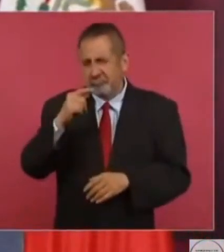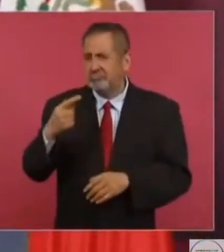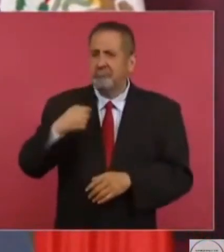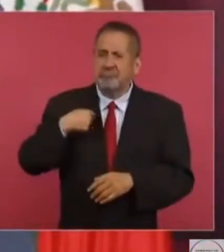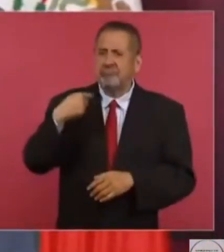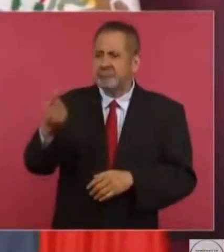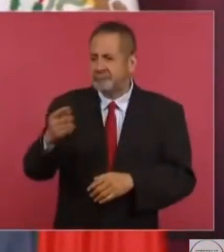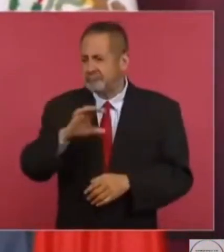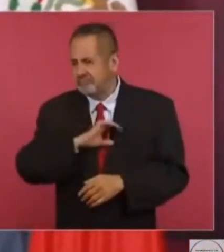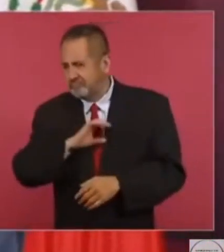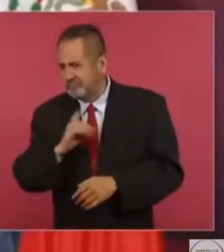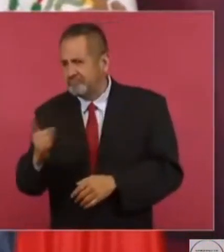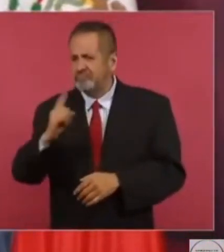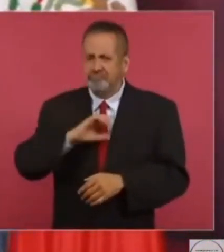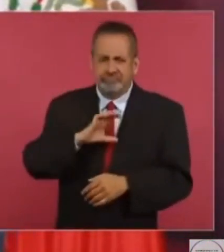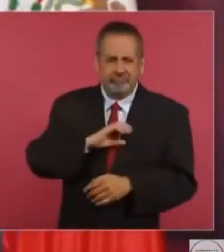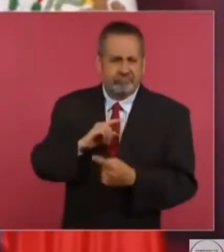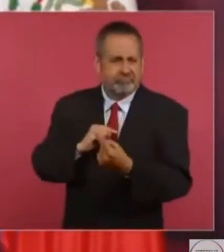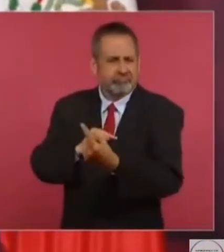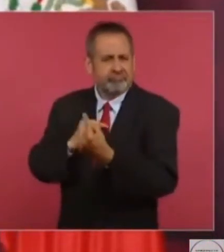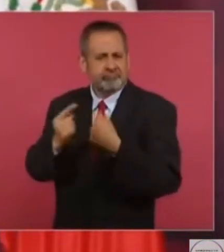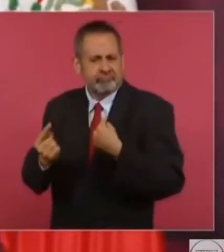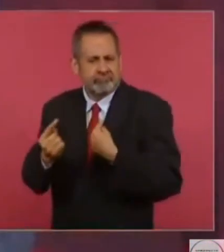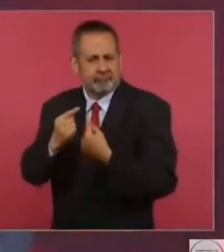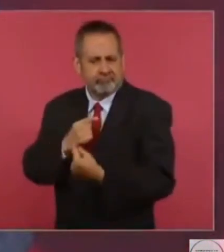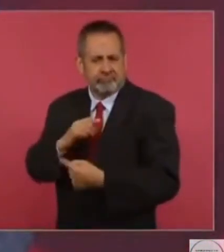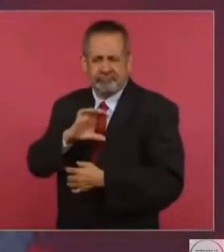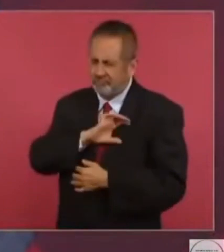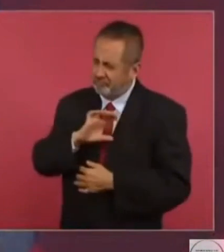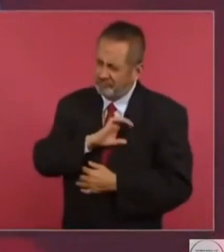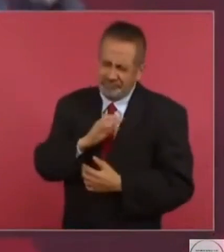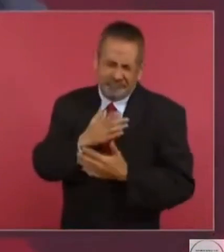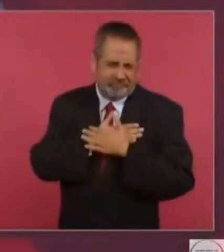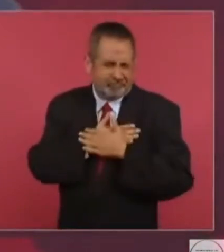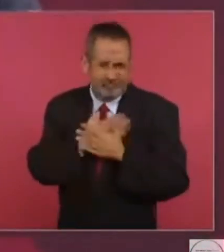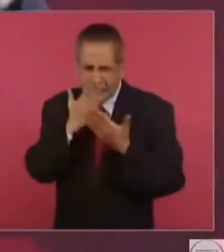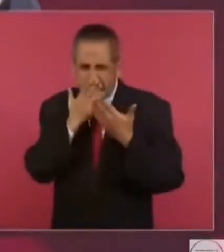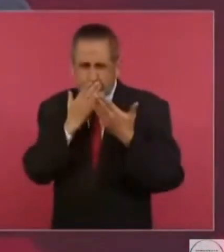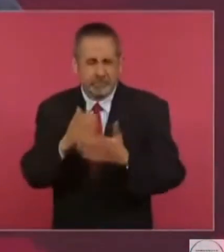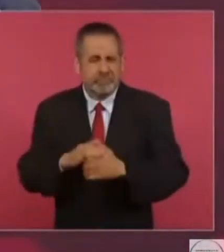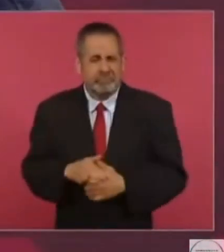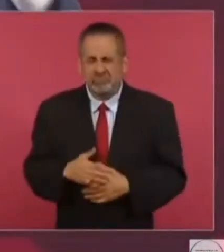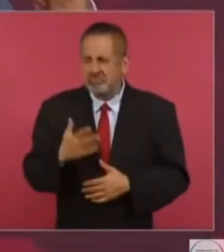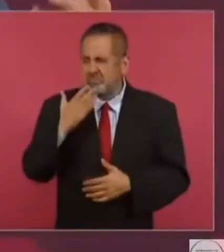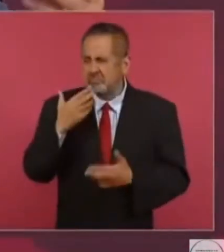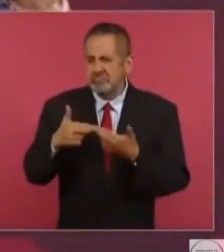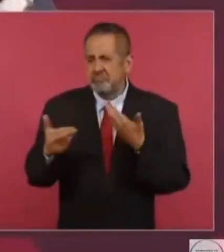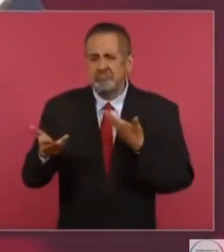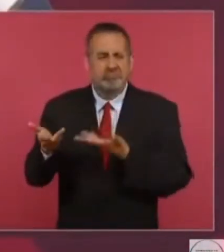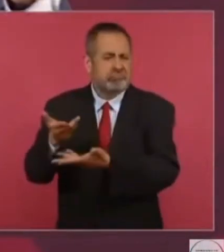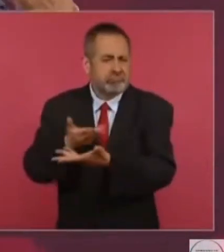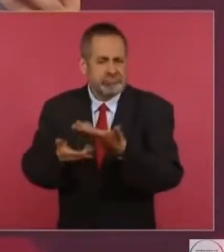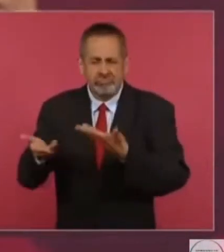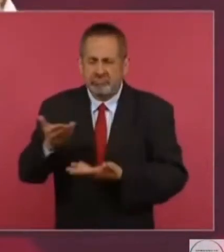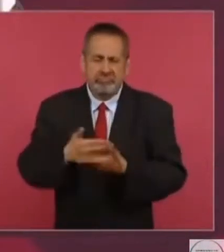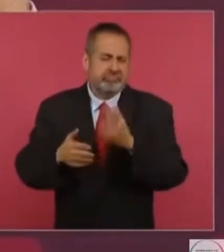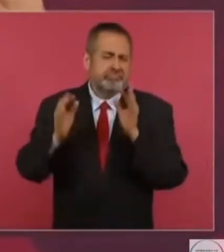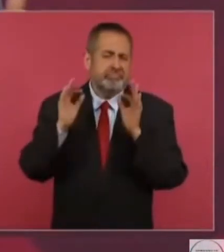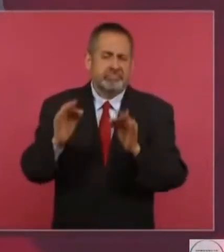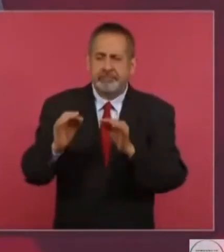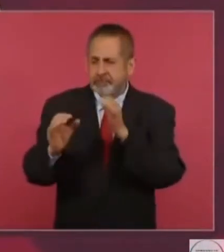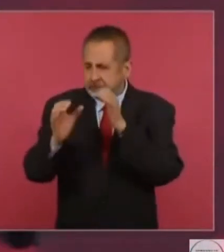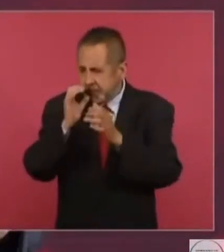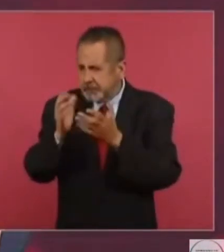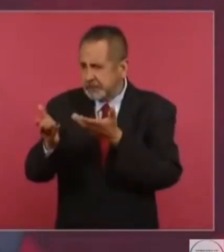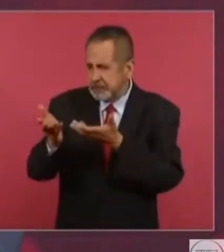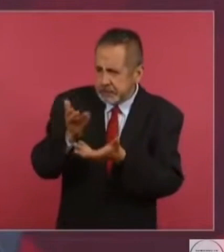Por eso repito de que amor con amor se paga y es muy buena la